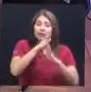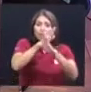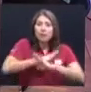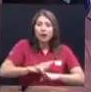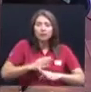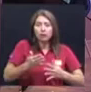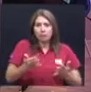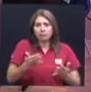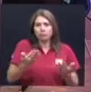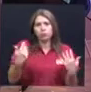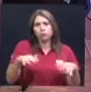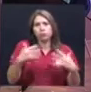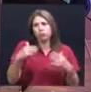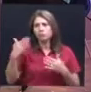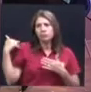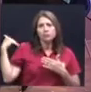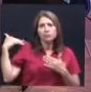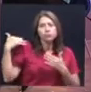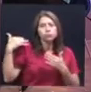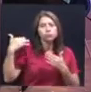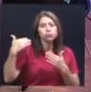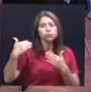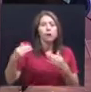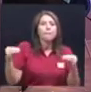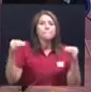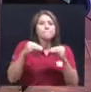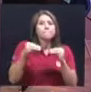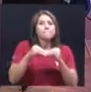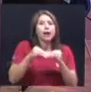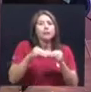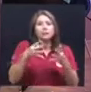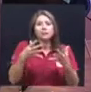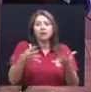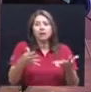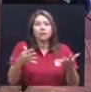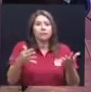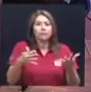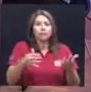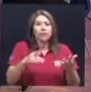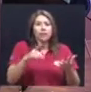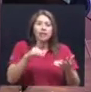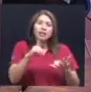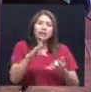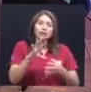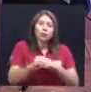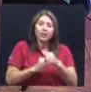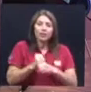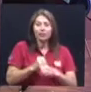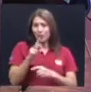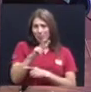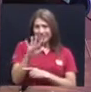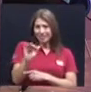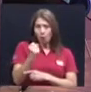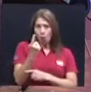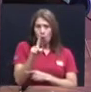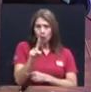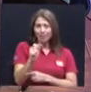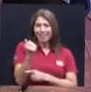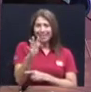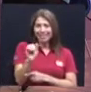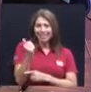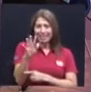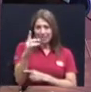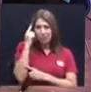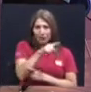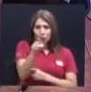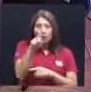de estamos hablando más de medio siglo de de conflicto no casi 70 años 15 15 para sus preguntas o comentarios sobre nuestro